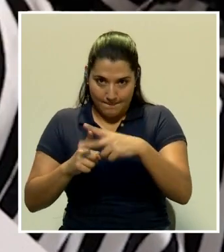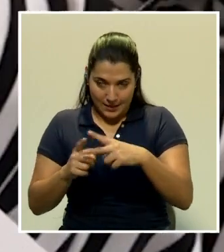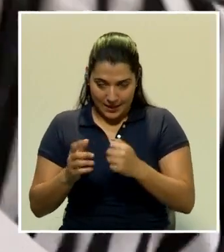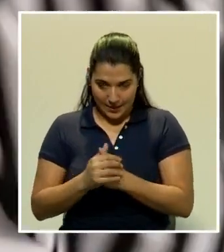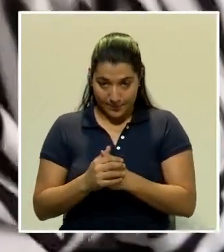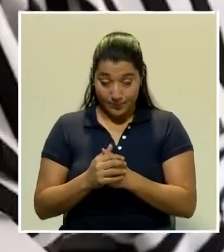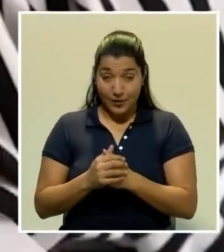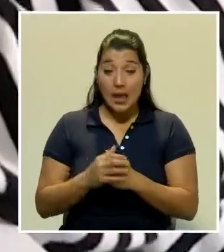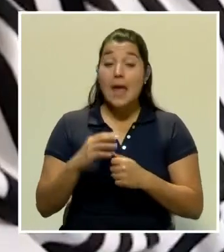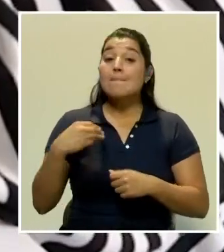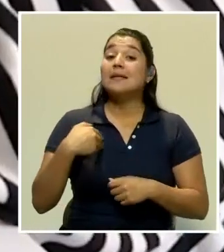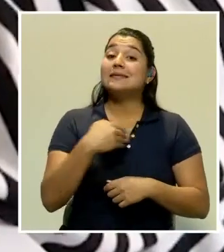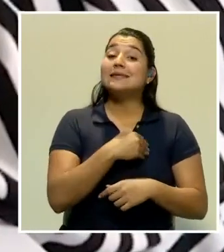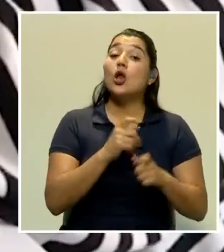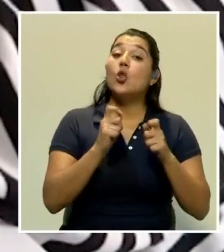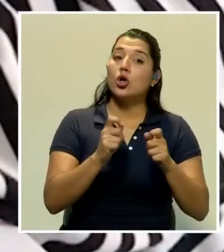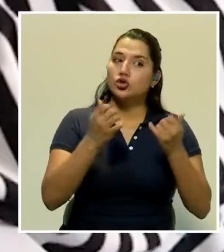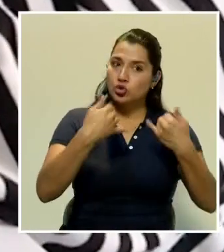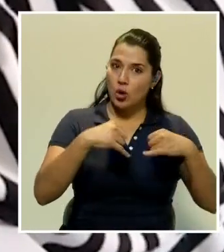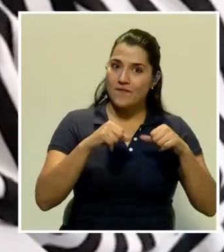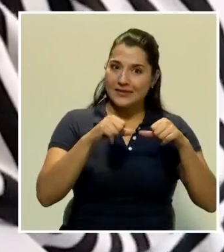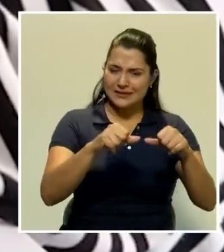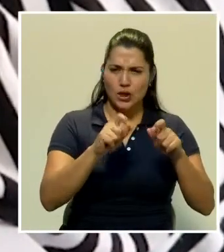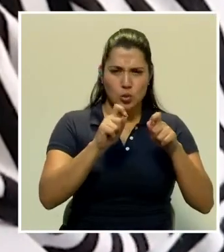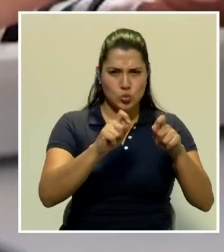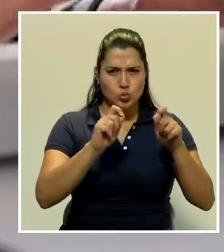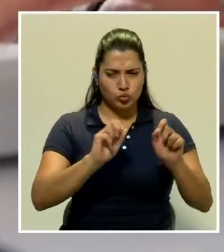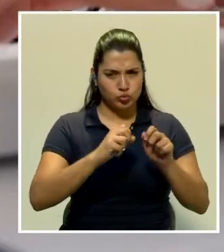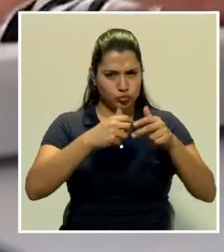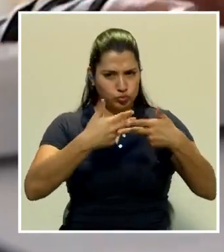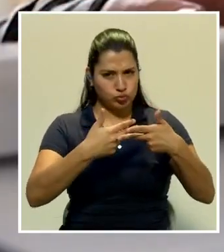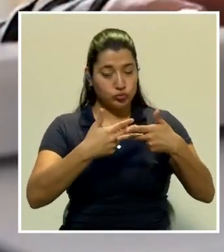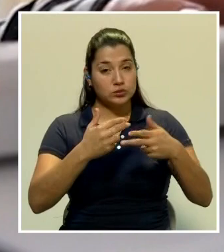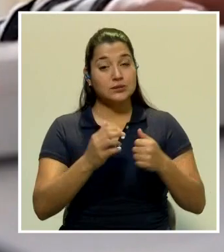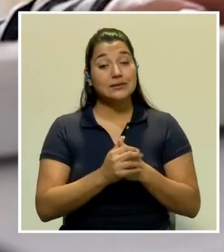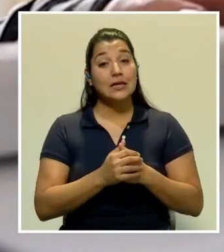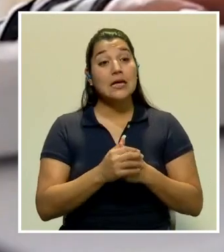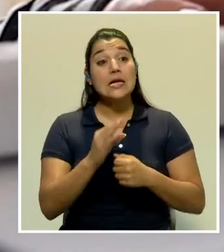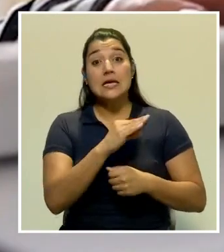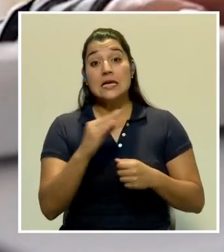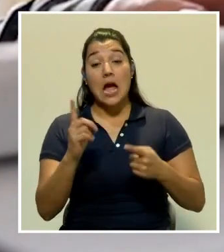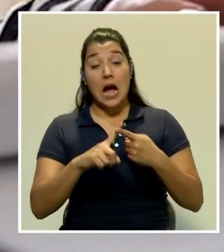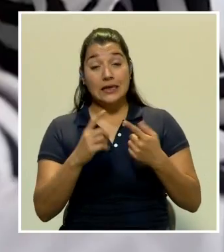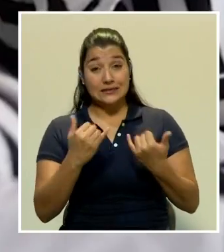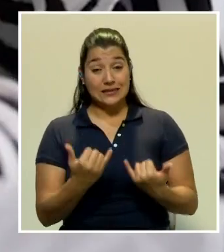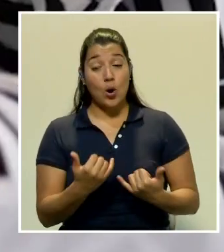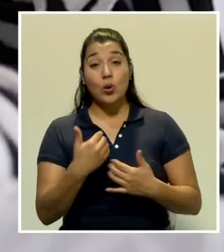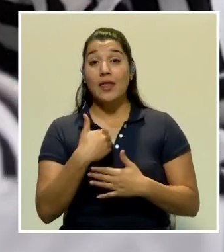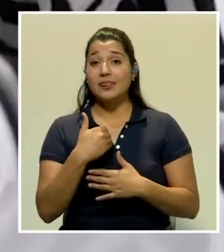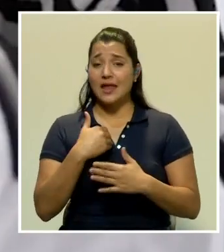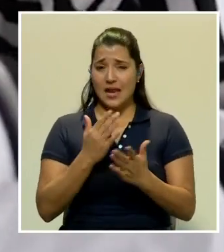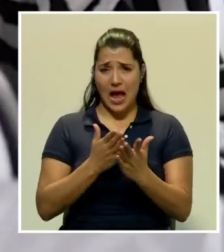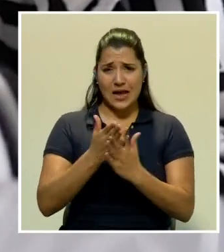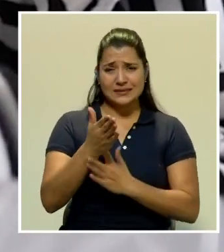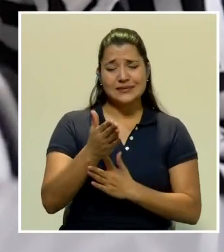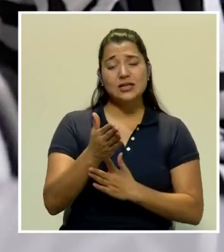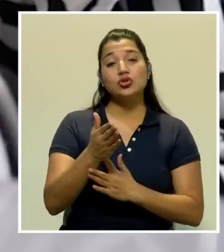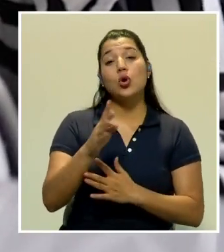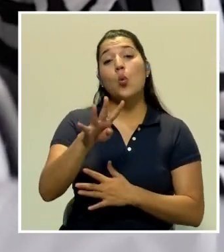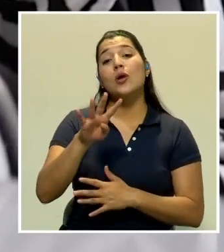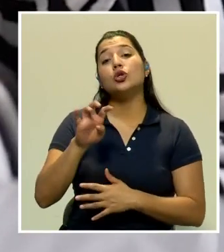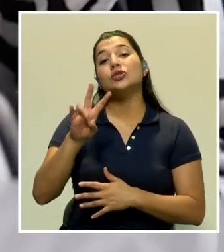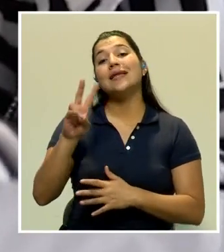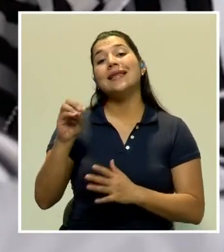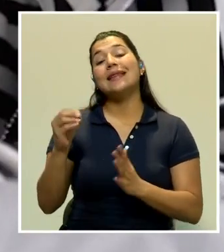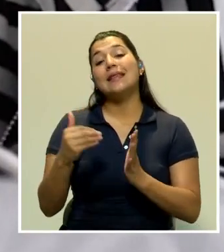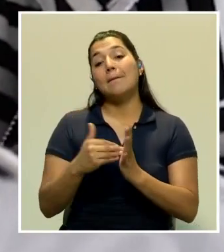ocurre, el MEP seguirá impartiendo la educación a distancia de manera formativa, que por el momento cuenta con el acceso de